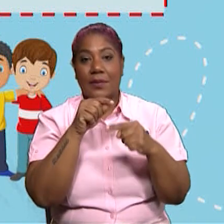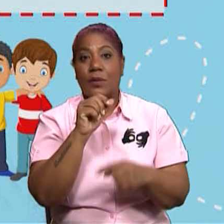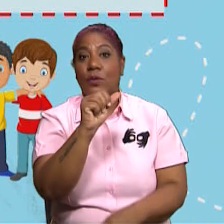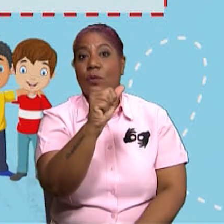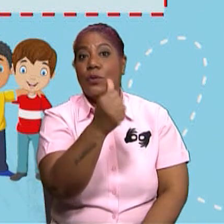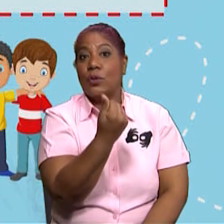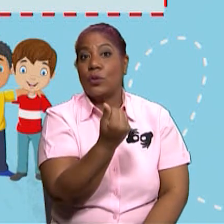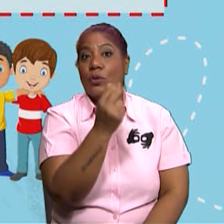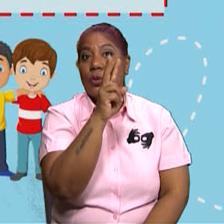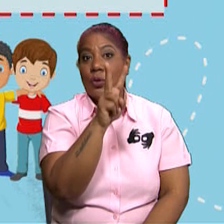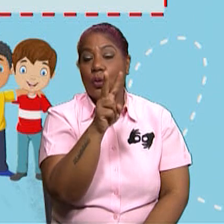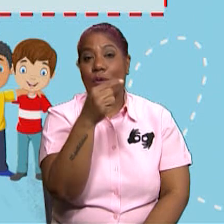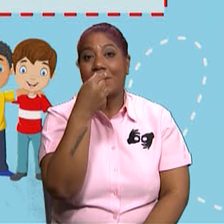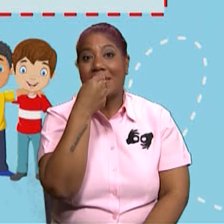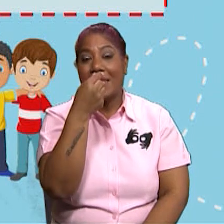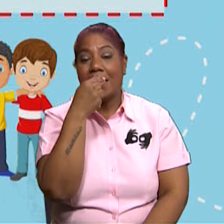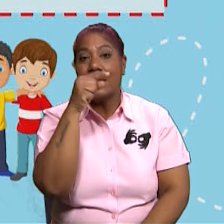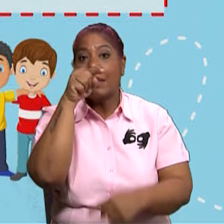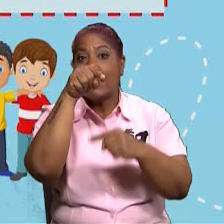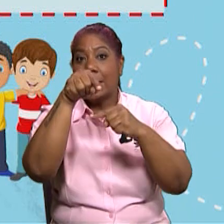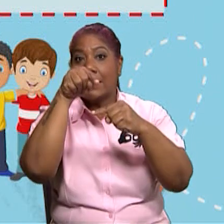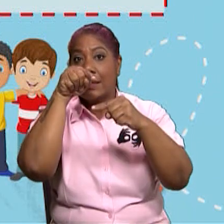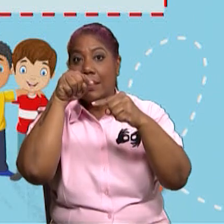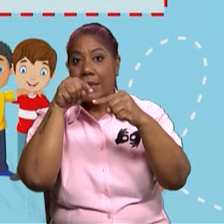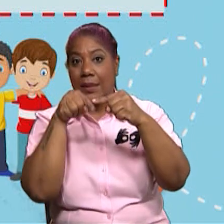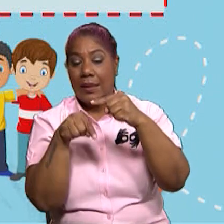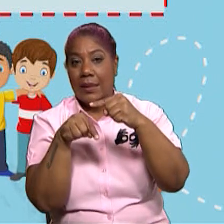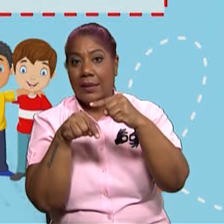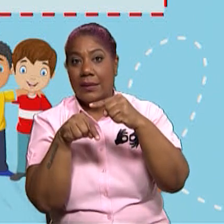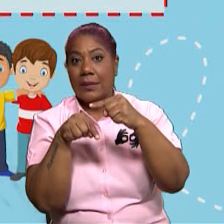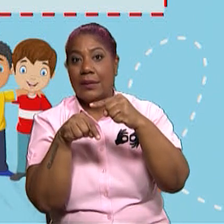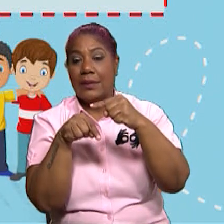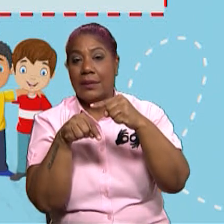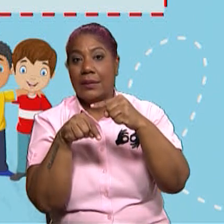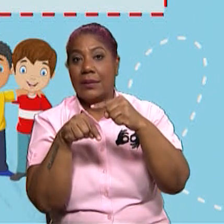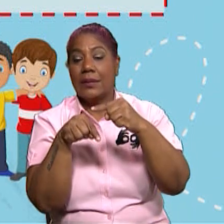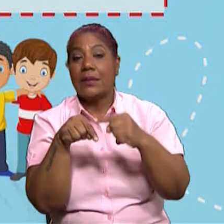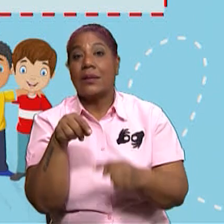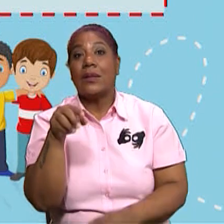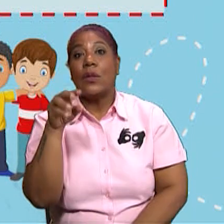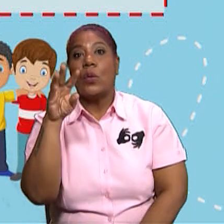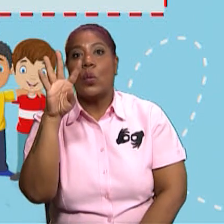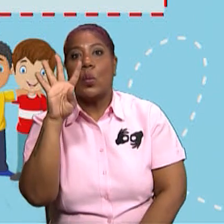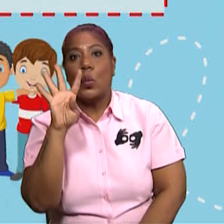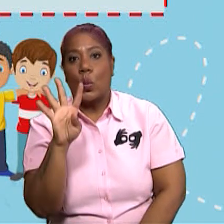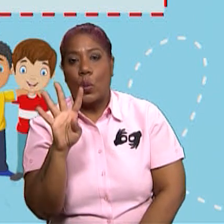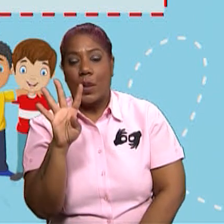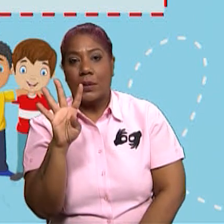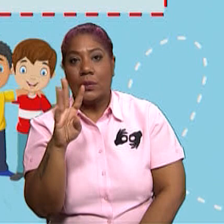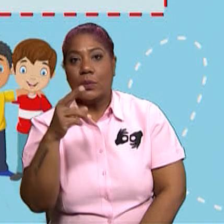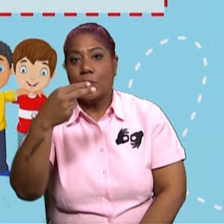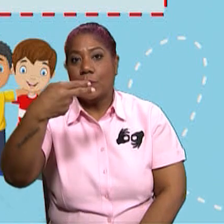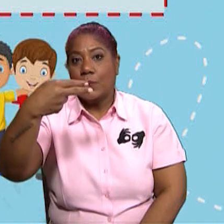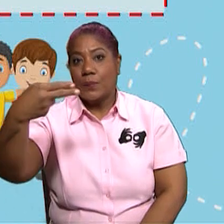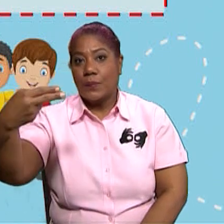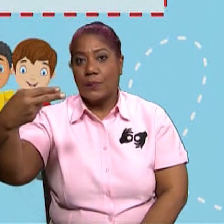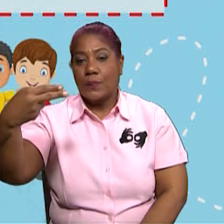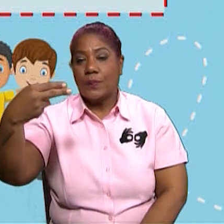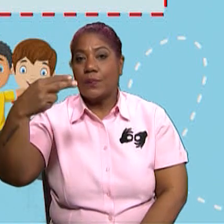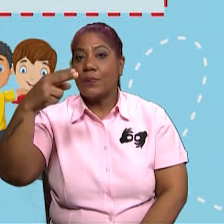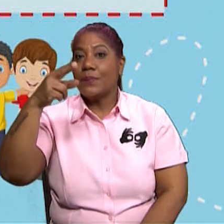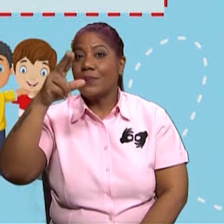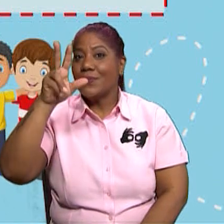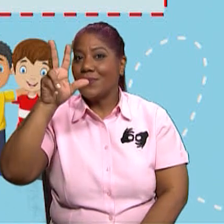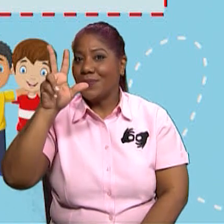tenemos, entre, observen muy bien ese signo, entre 4 igual a 3. Y así a